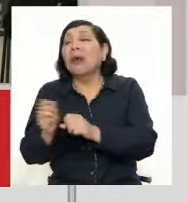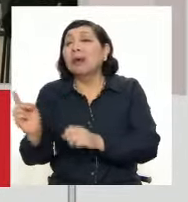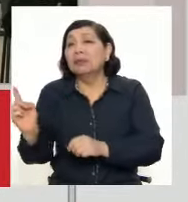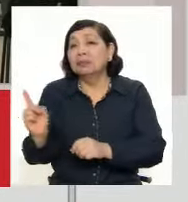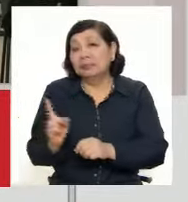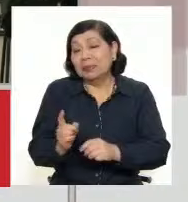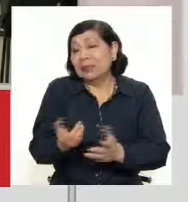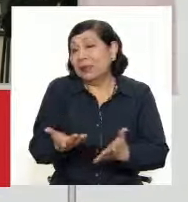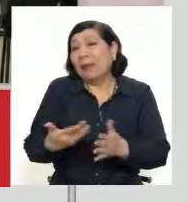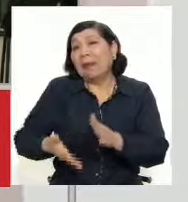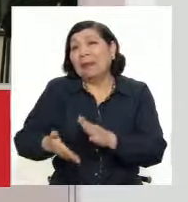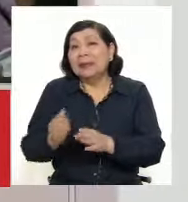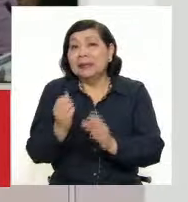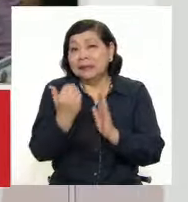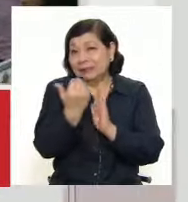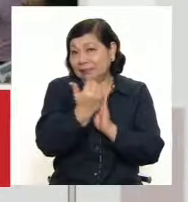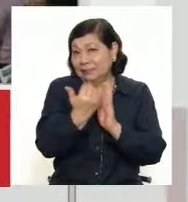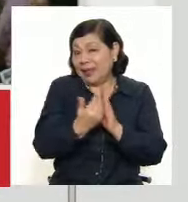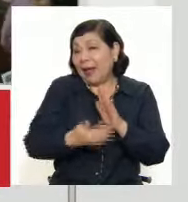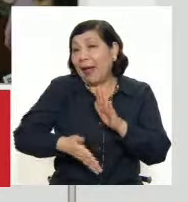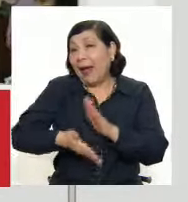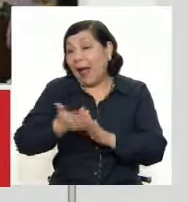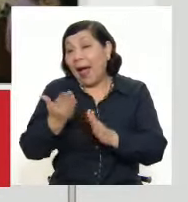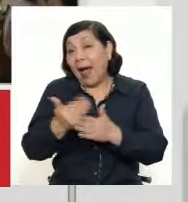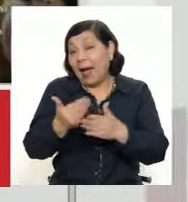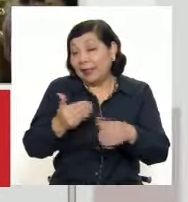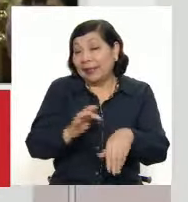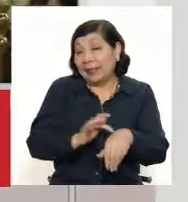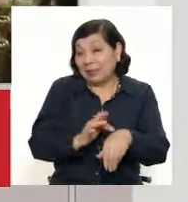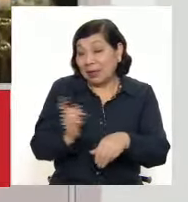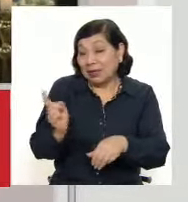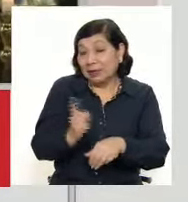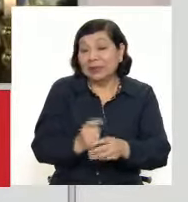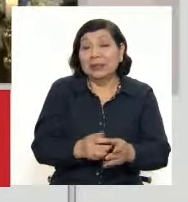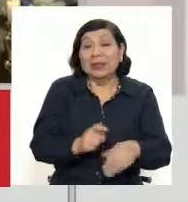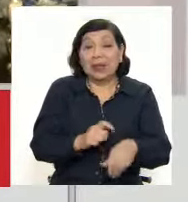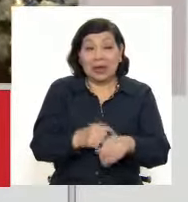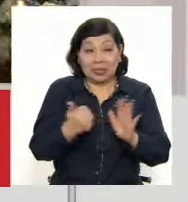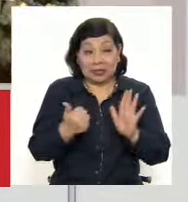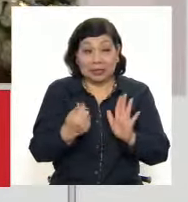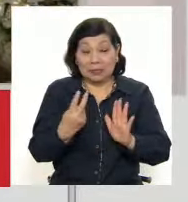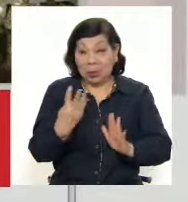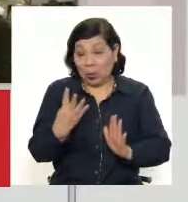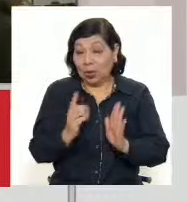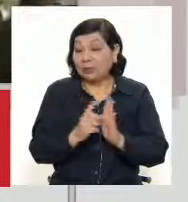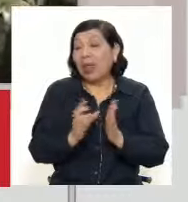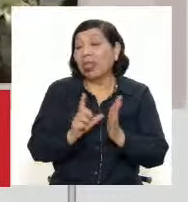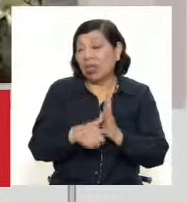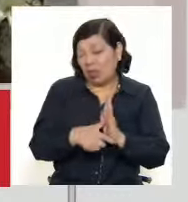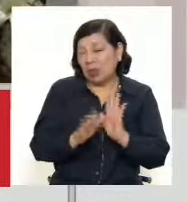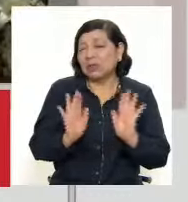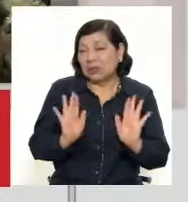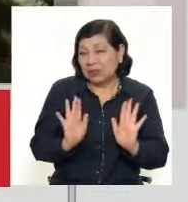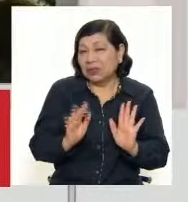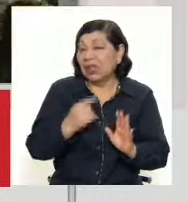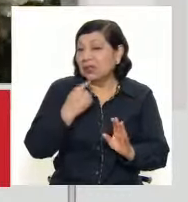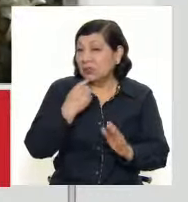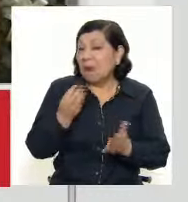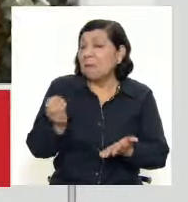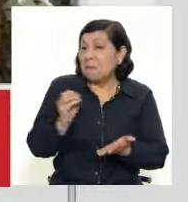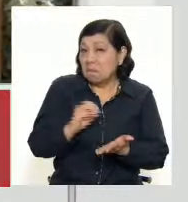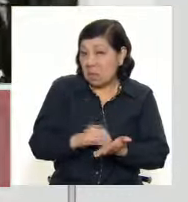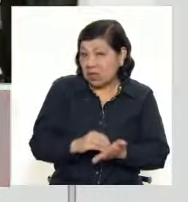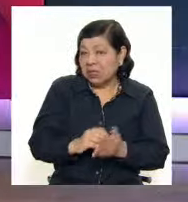también a su al trabajo, agenda, ¿no?, también antes de ir al trabajo, es muy temprano, todavía 6 y 24 de la mañana, así que más adelante seguramente, Sherever, vamos a